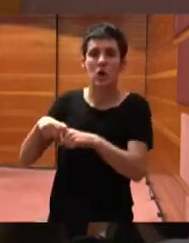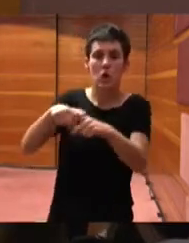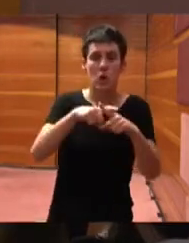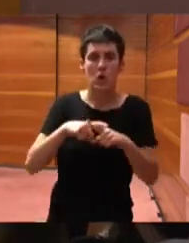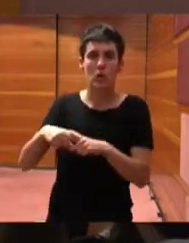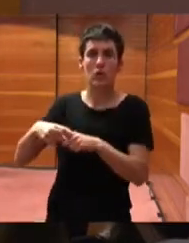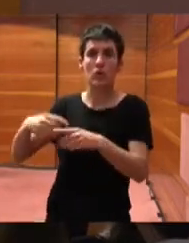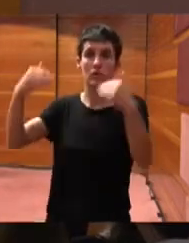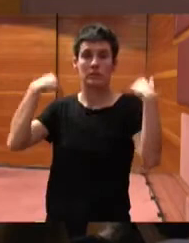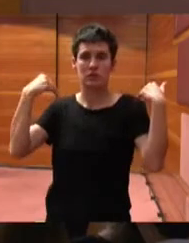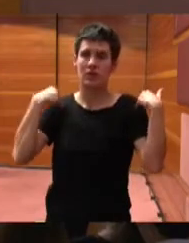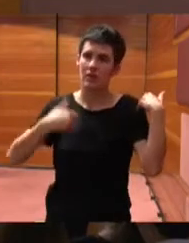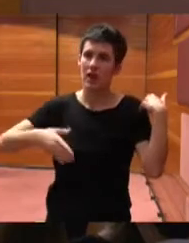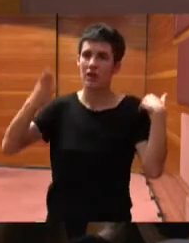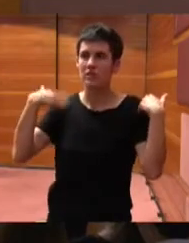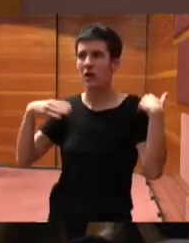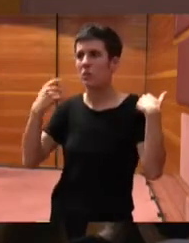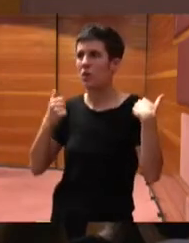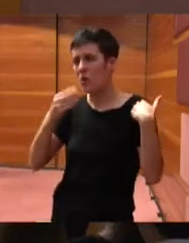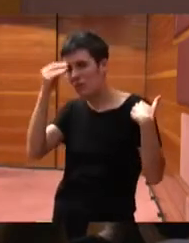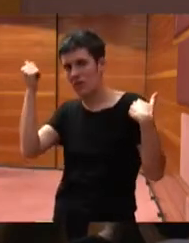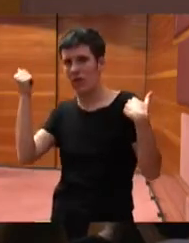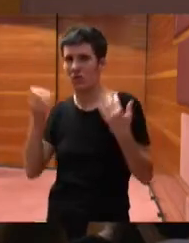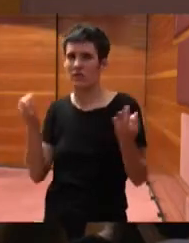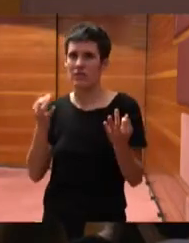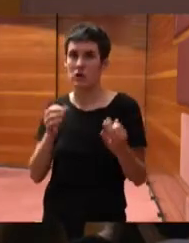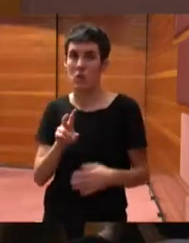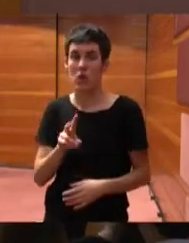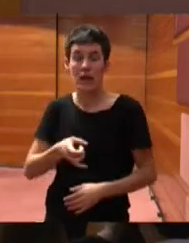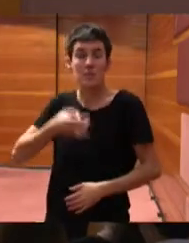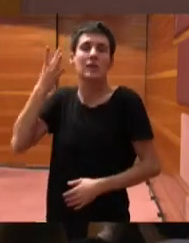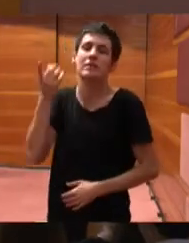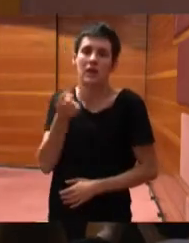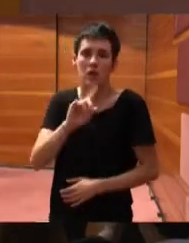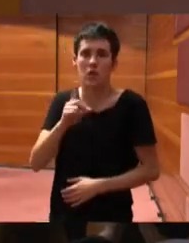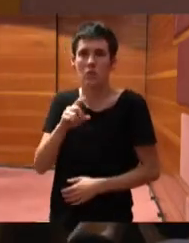perdido y tenemos que recuperar más que inventar de cero, tenemos que reinventar. Bien.